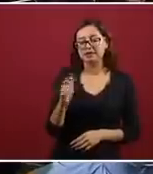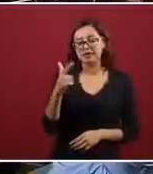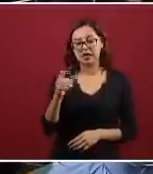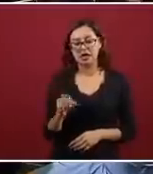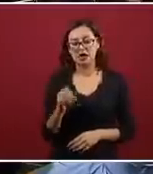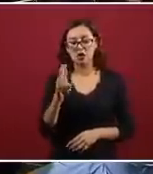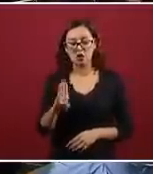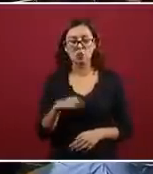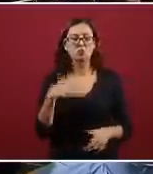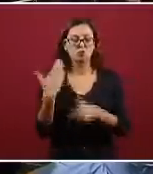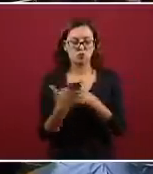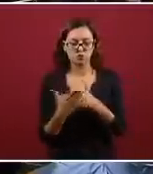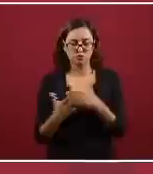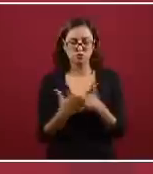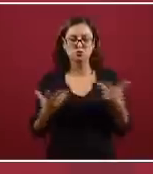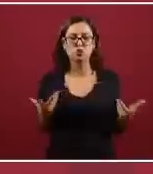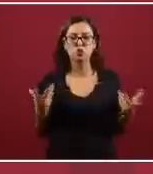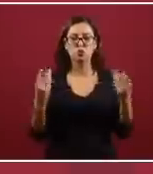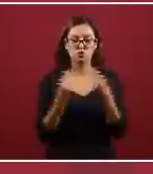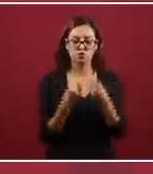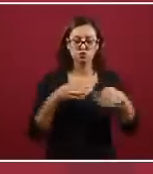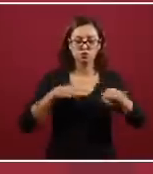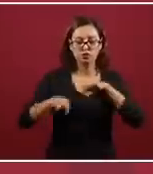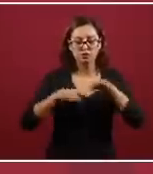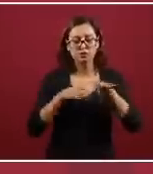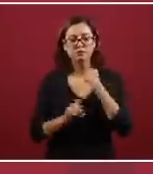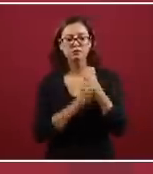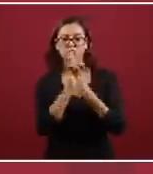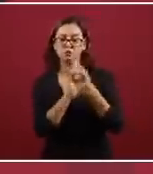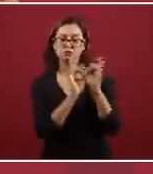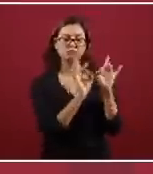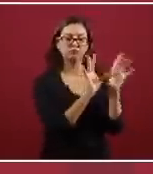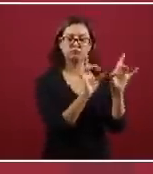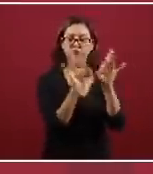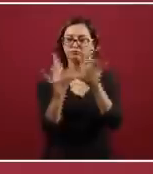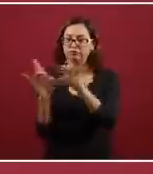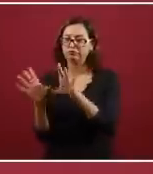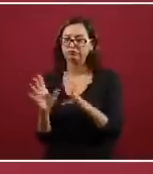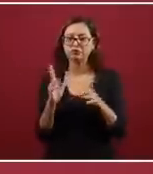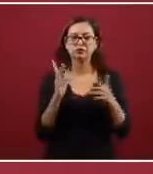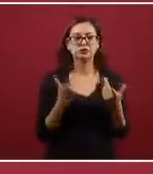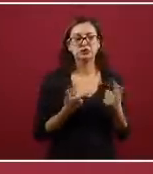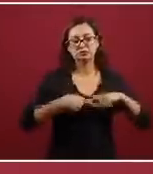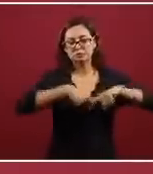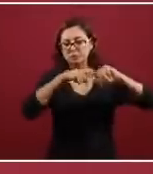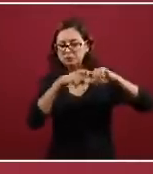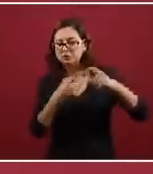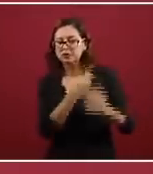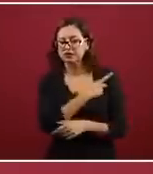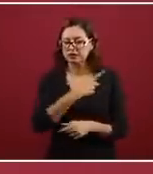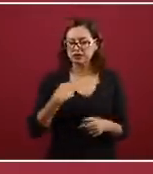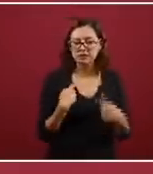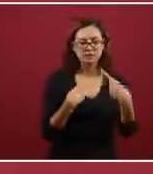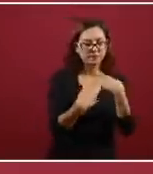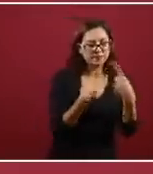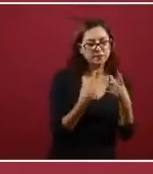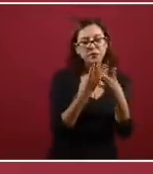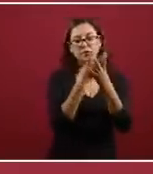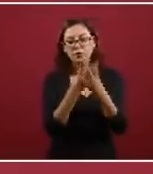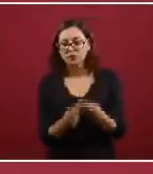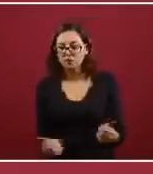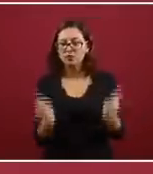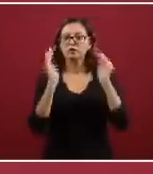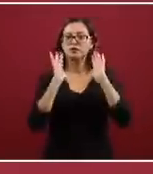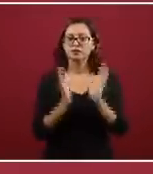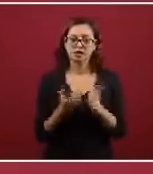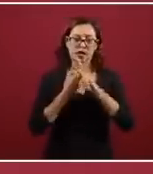que vamos a colaborar, para que se vayan resolviendo todos estos conflictos que hay, para que tengamos lo más